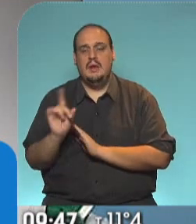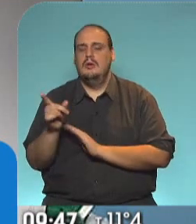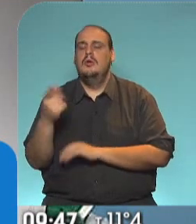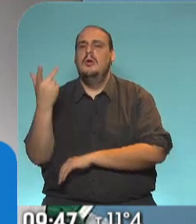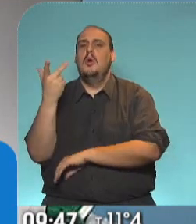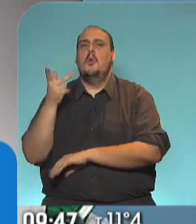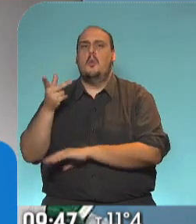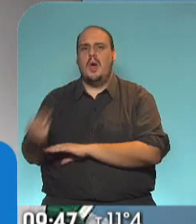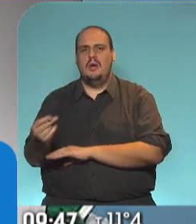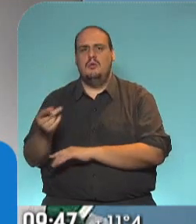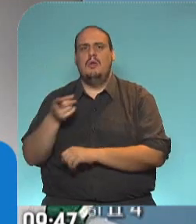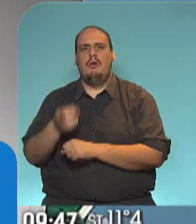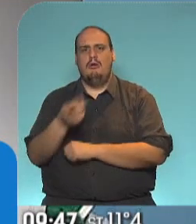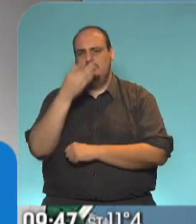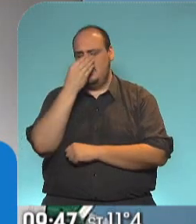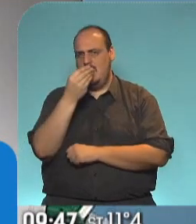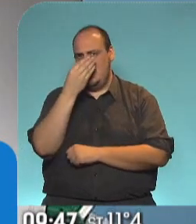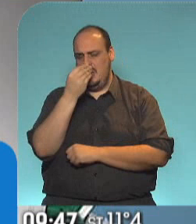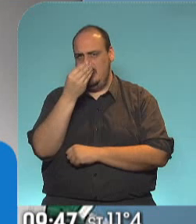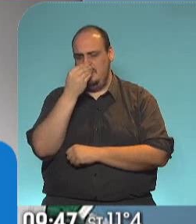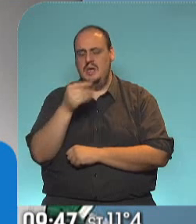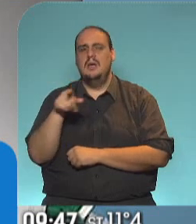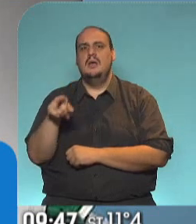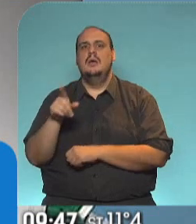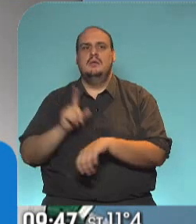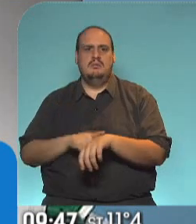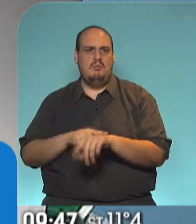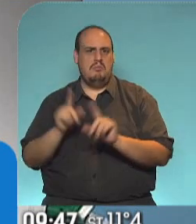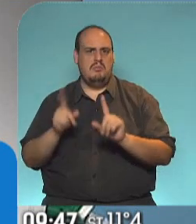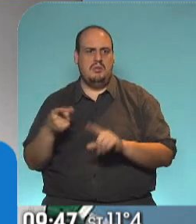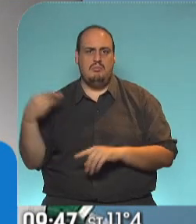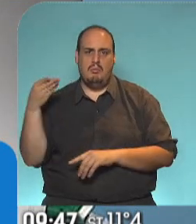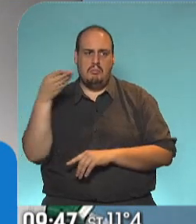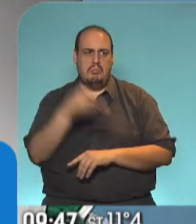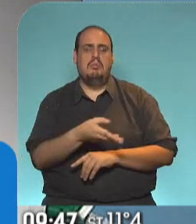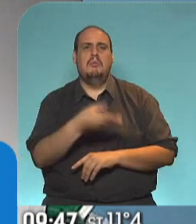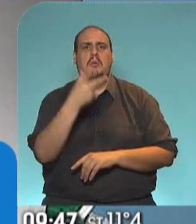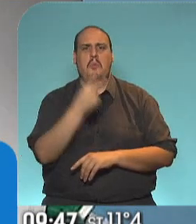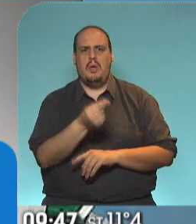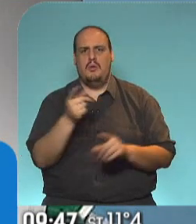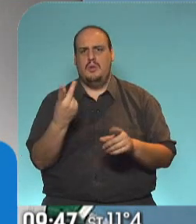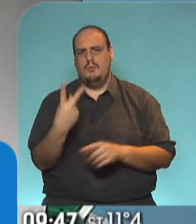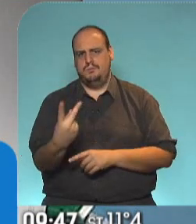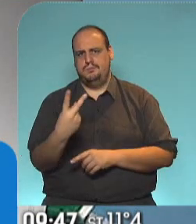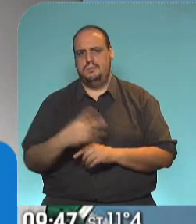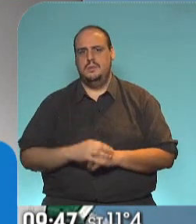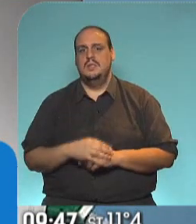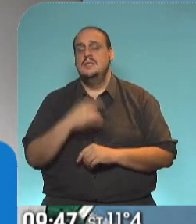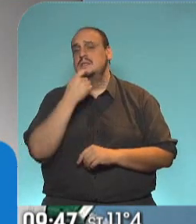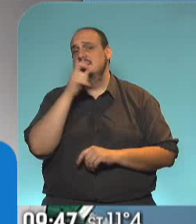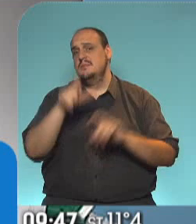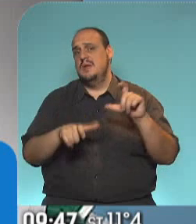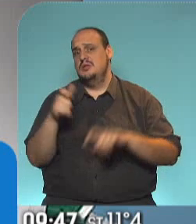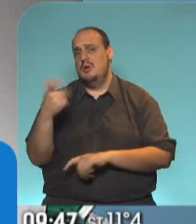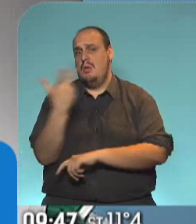vacuna antigripal o la vacuna antineumocóccica en el mismo momento les pedimos por favor a quienes aún no lo hayan